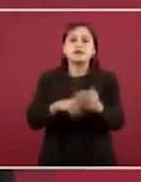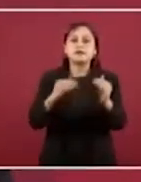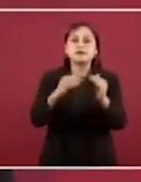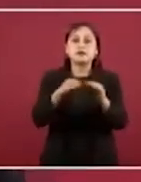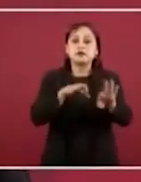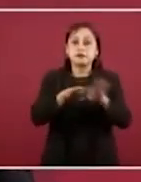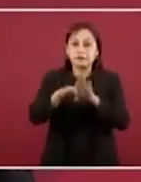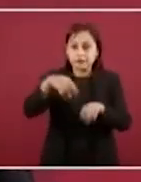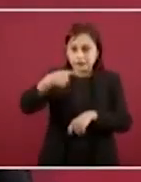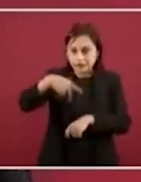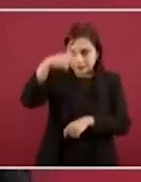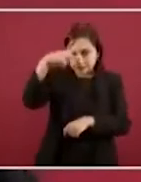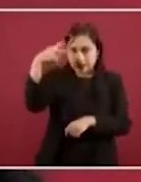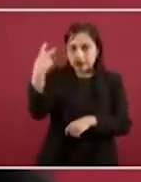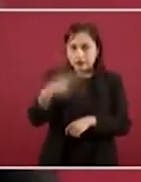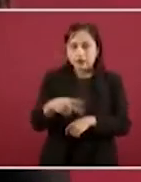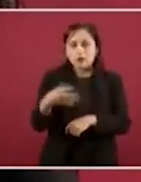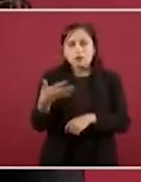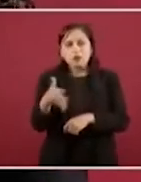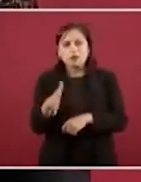México. Aproximadamente